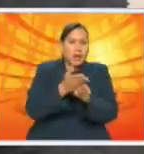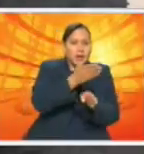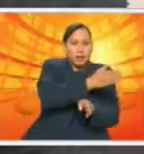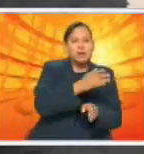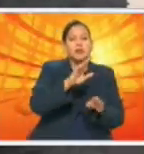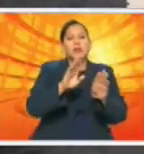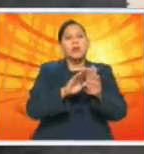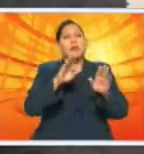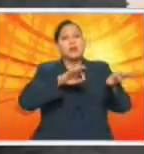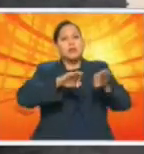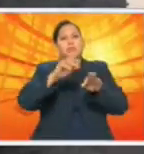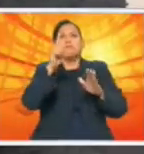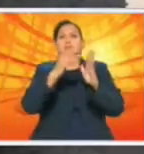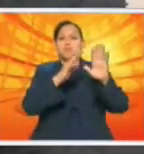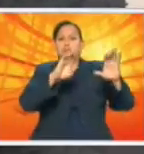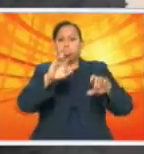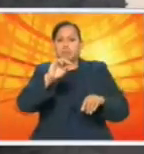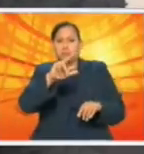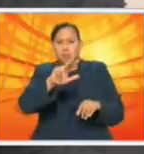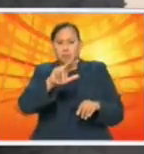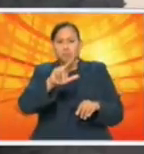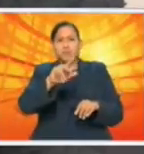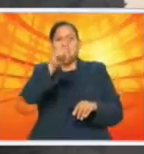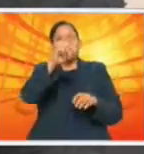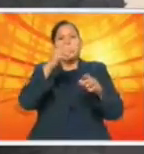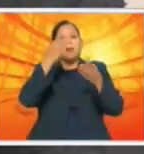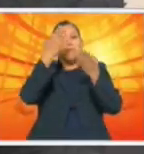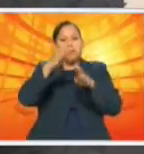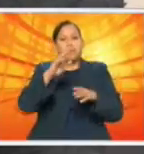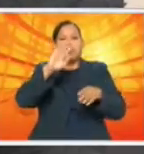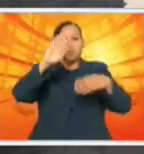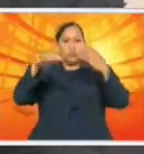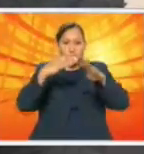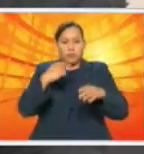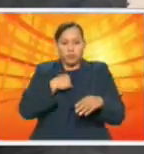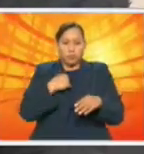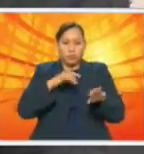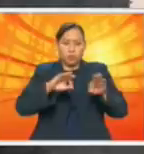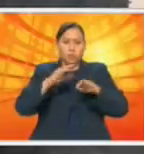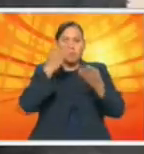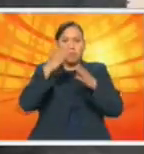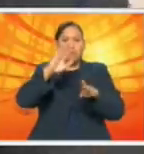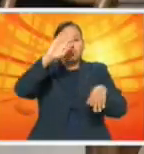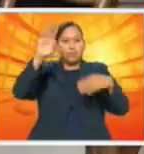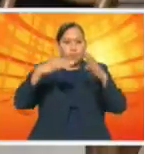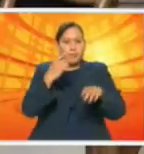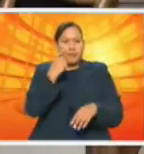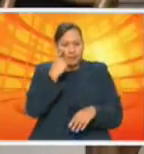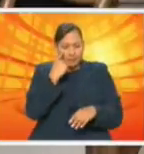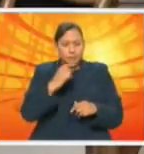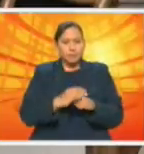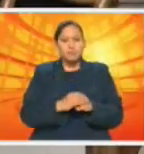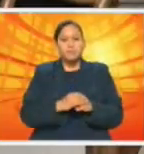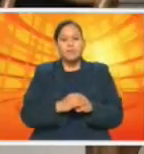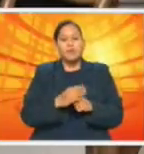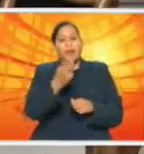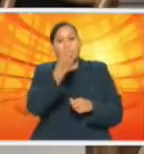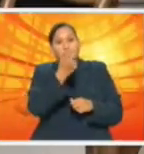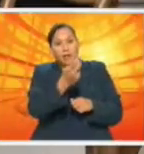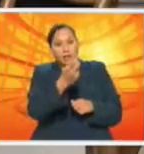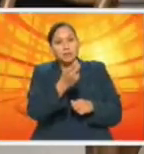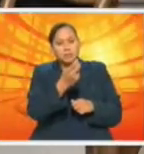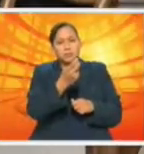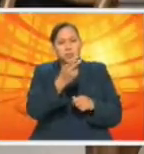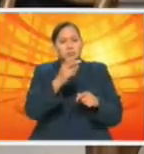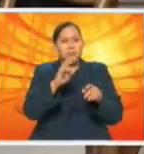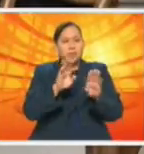trabajar en el 98 en municipios con el Banco Mundial, cuando yo trabajaba para el Banco Mundial. Y fíjate tú que esto era una cosa